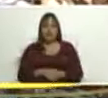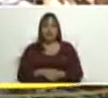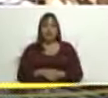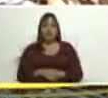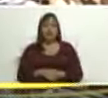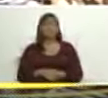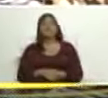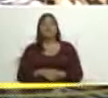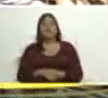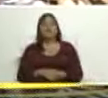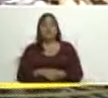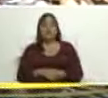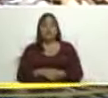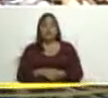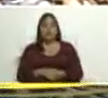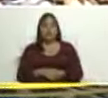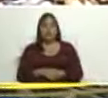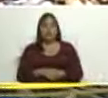Y el equipo nuestro